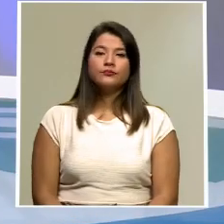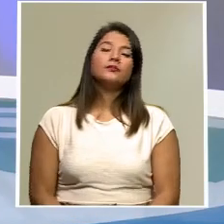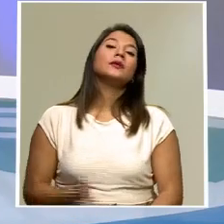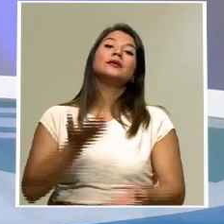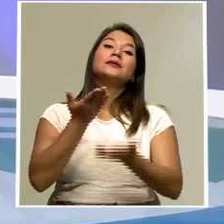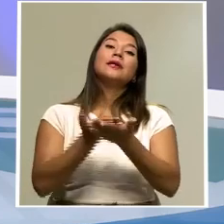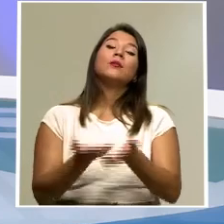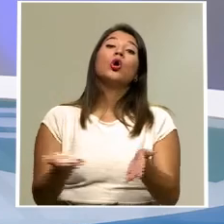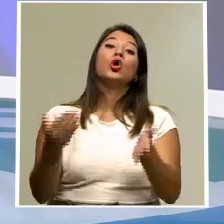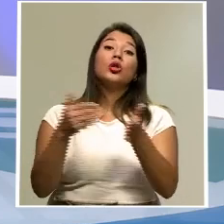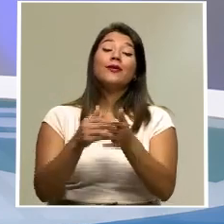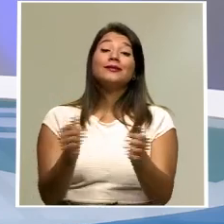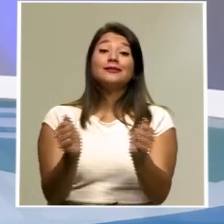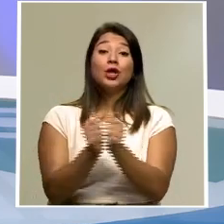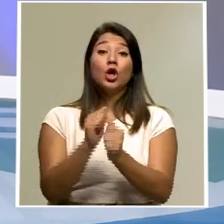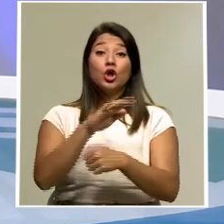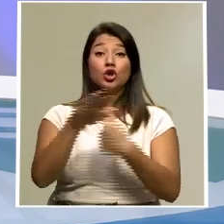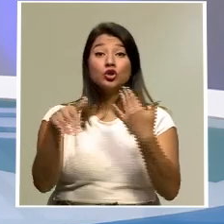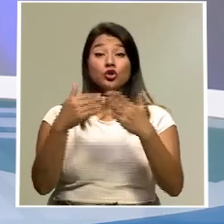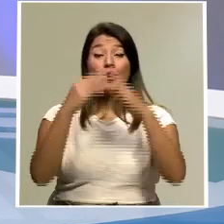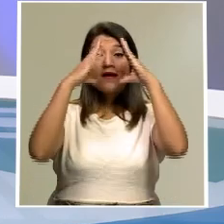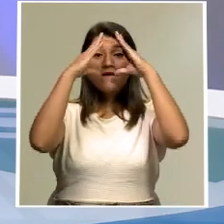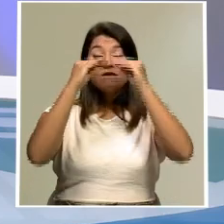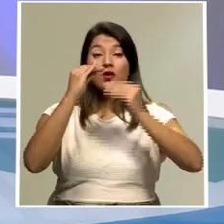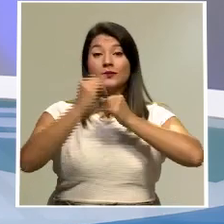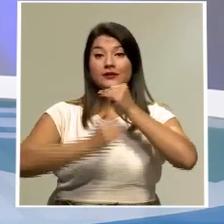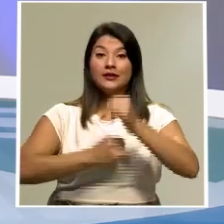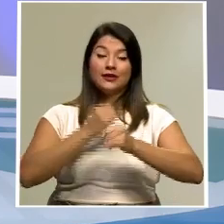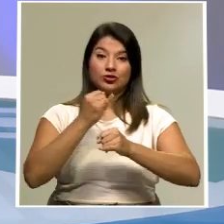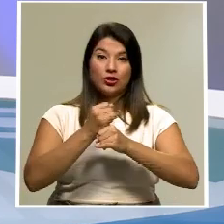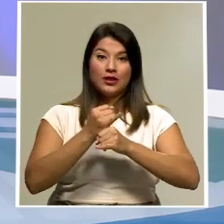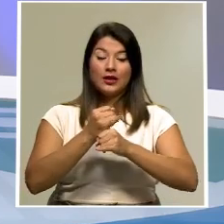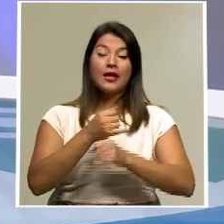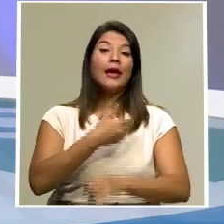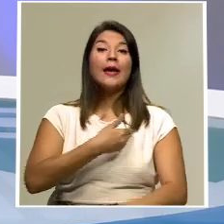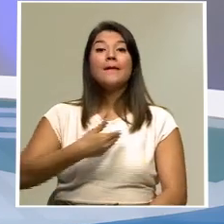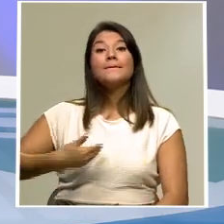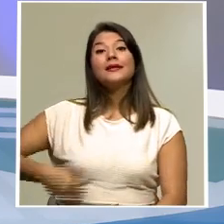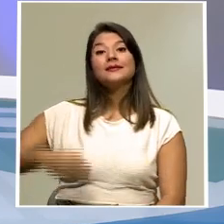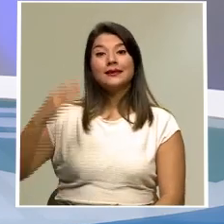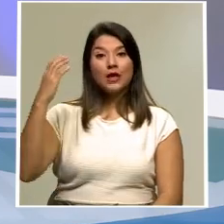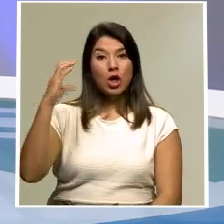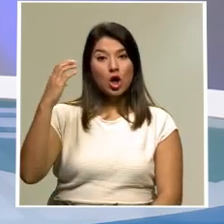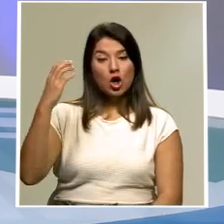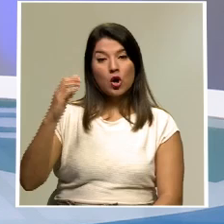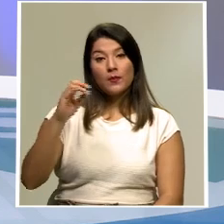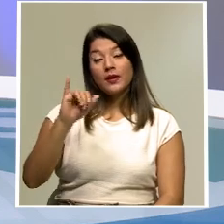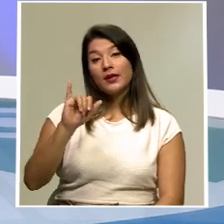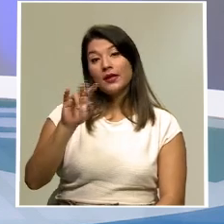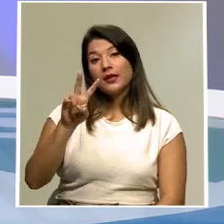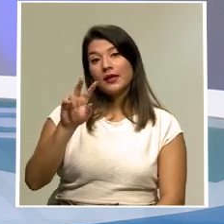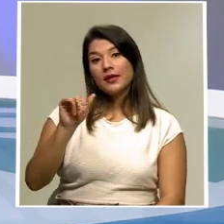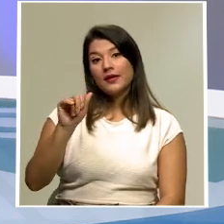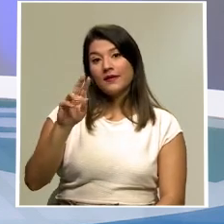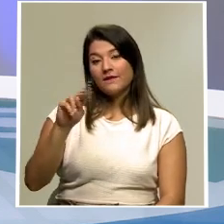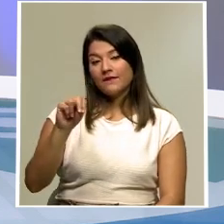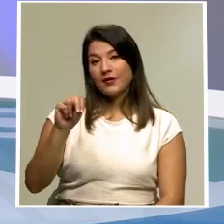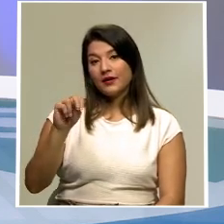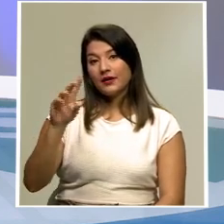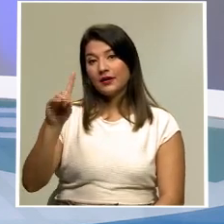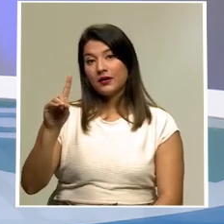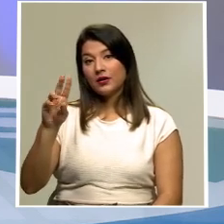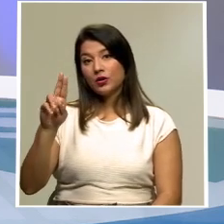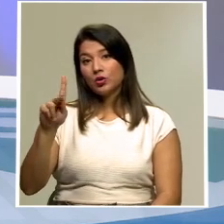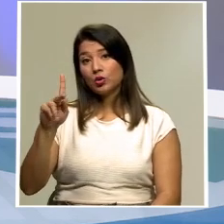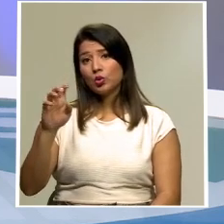Estamos de regreso con toda la información internacional. El presidente de Colombia, Iván Duque, vuelve a endurecer el